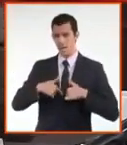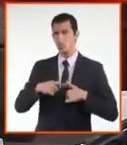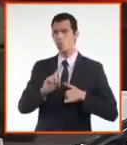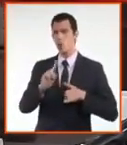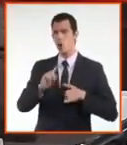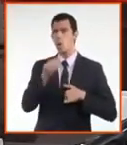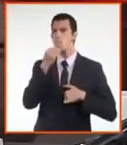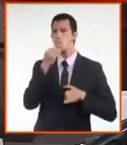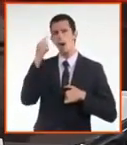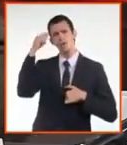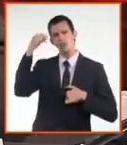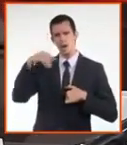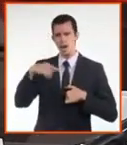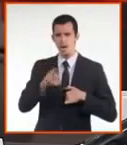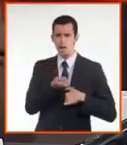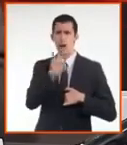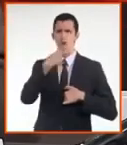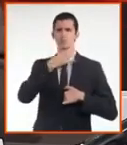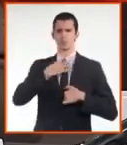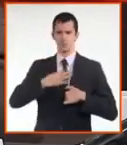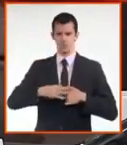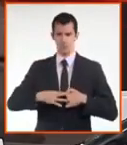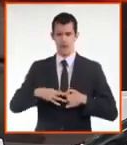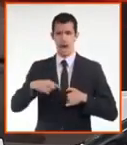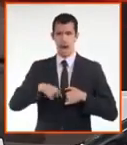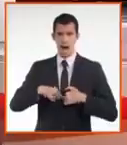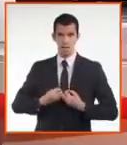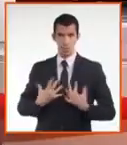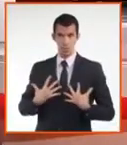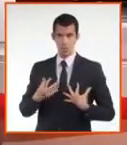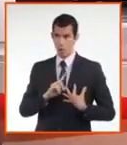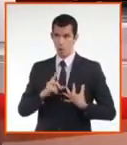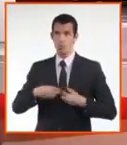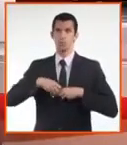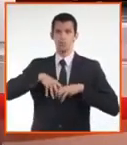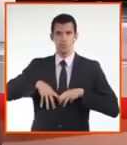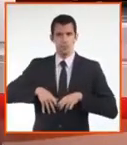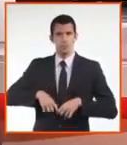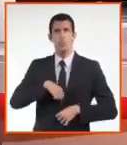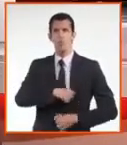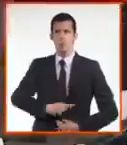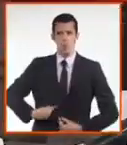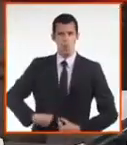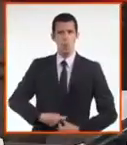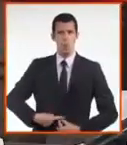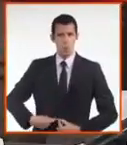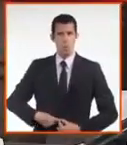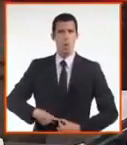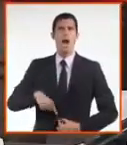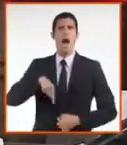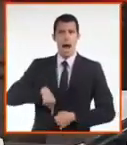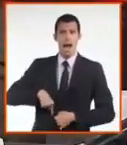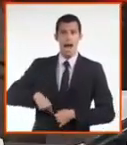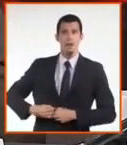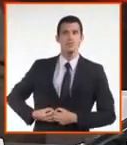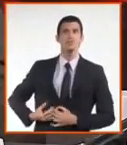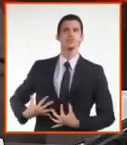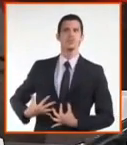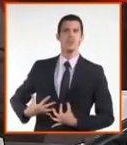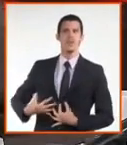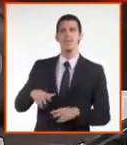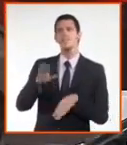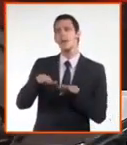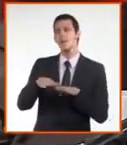soportar eso para caer en el intestino y atraviese estirarse y entonces diluirse y ser absorbido